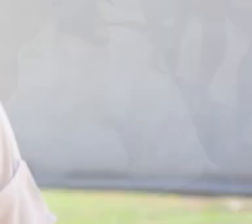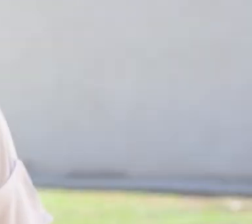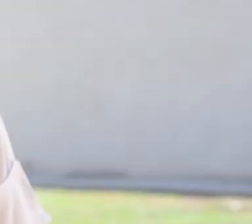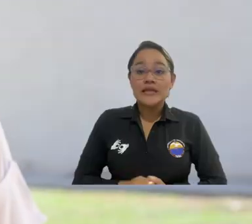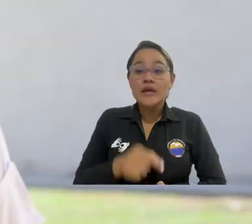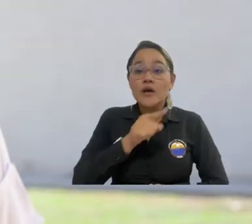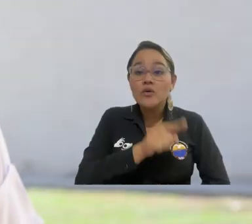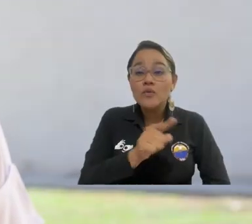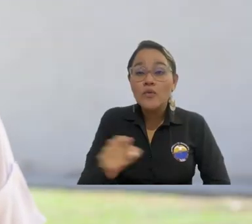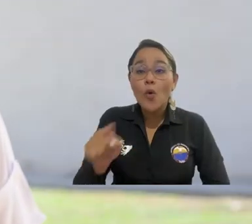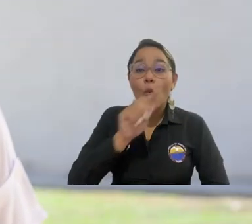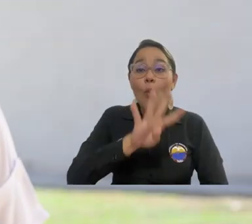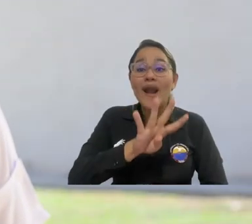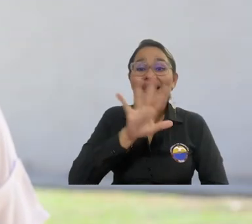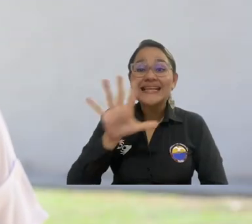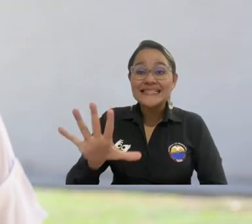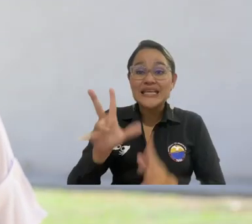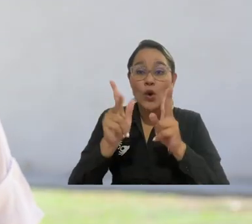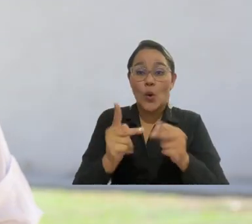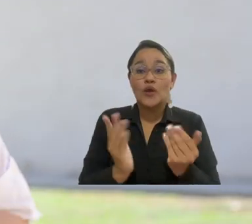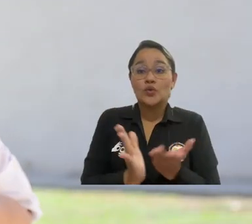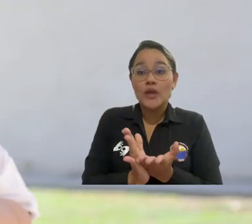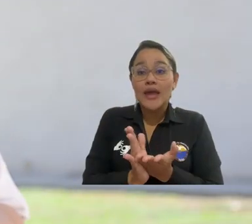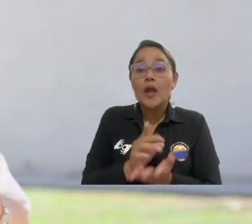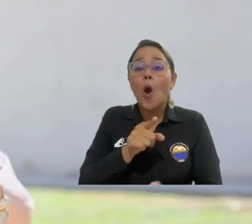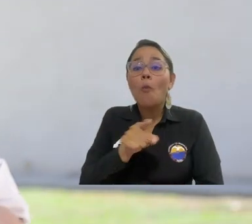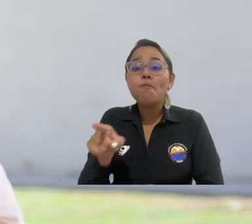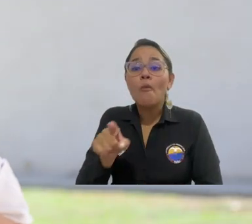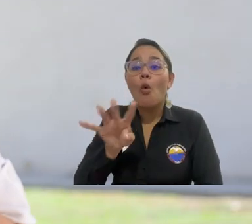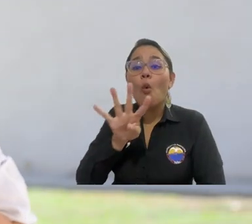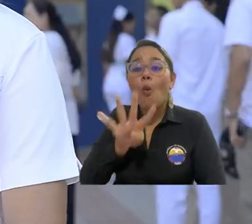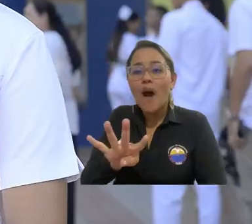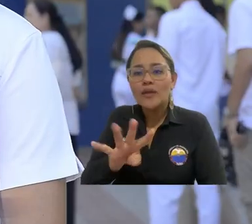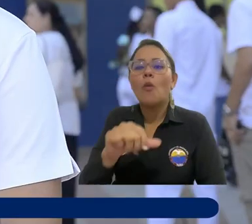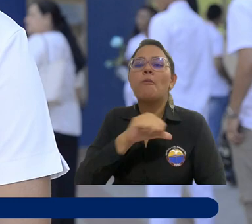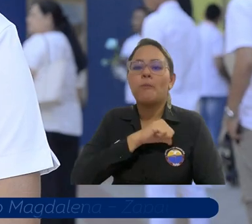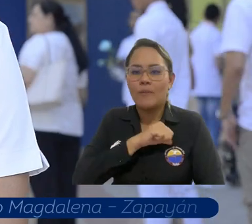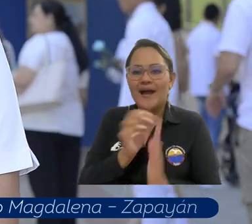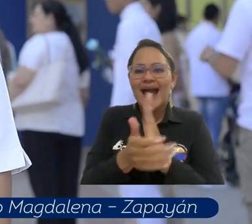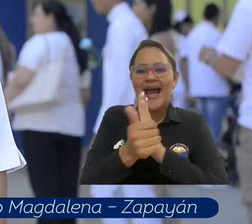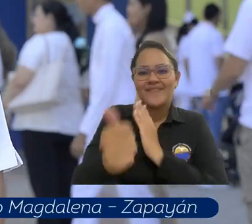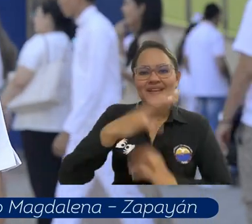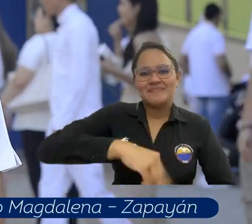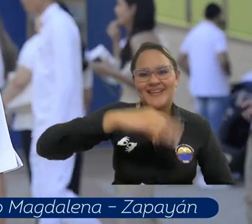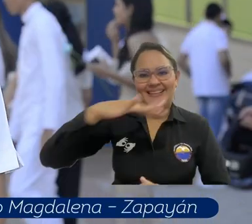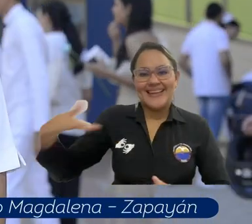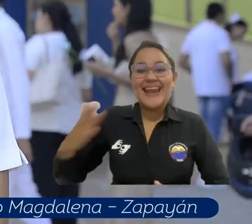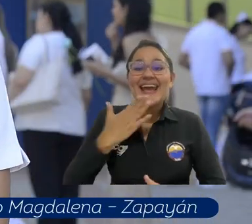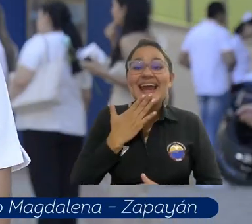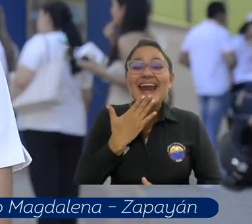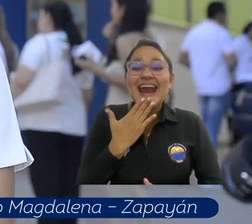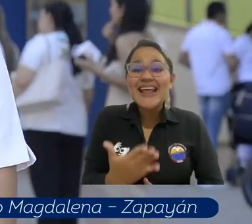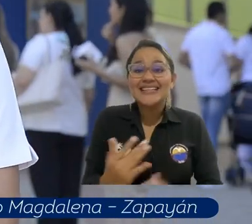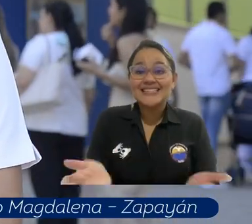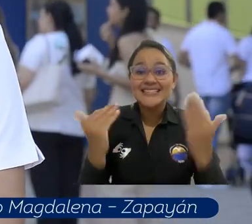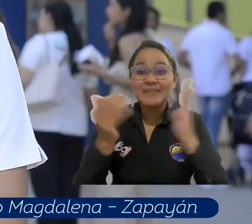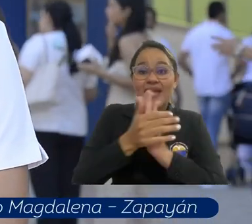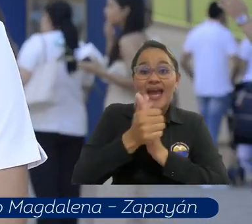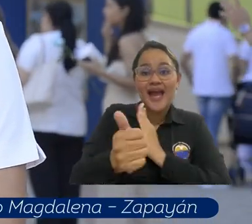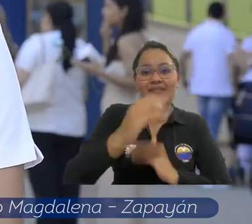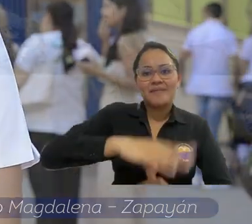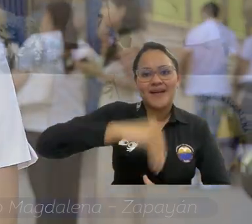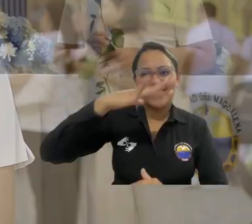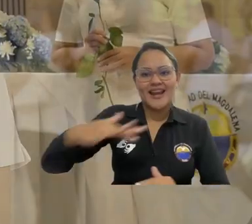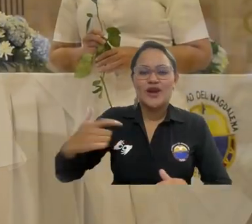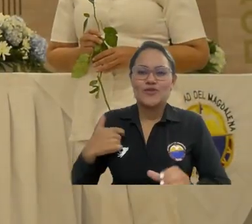Dentro de esos 45 estudiantes, 4 estudiantes son Talento Magdalena. Gracias al programa Talento Magdalena pude ingresar a